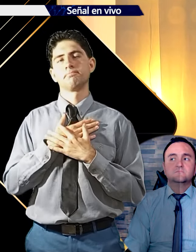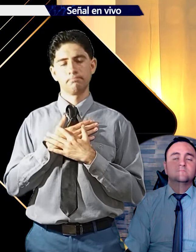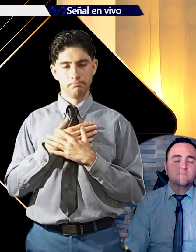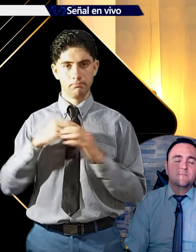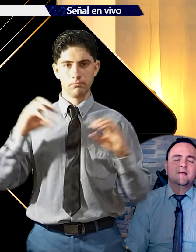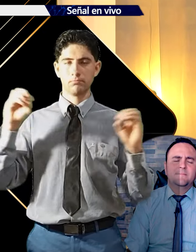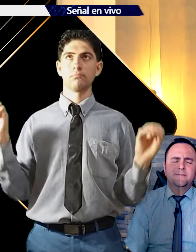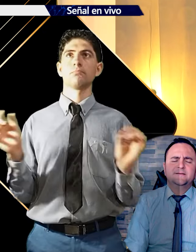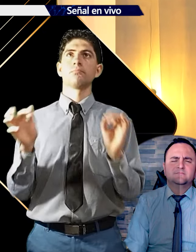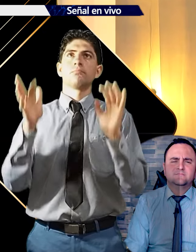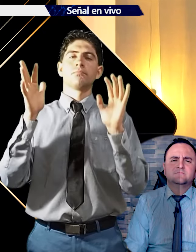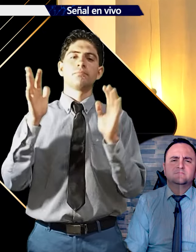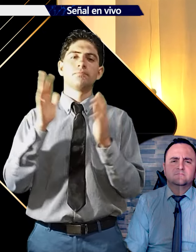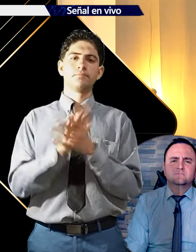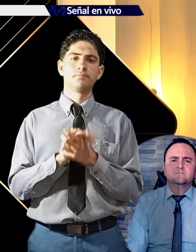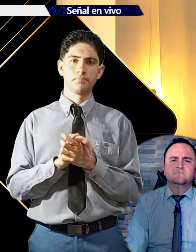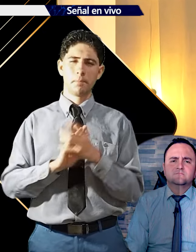mí.